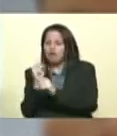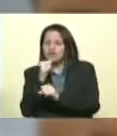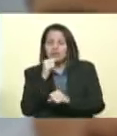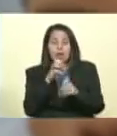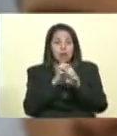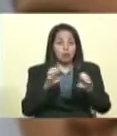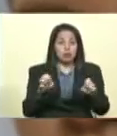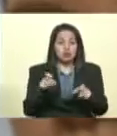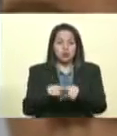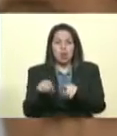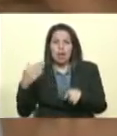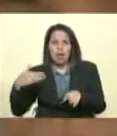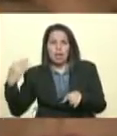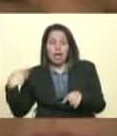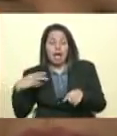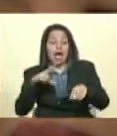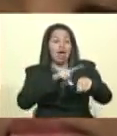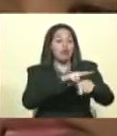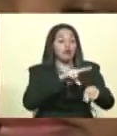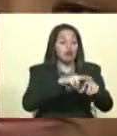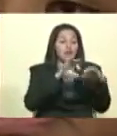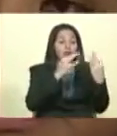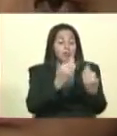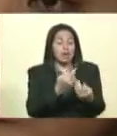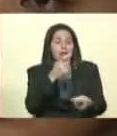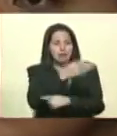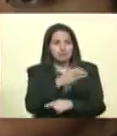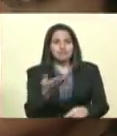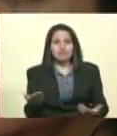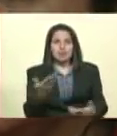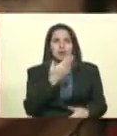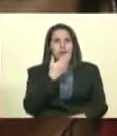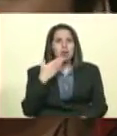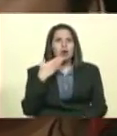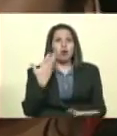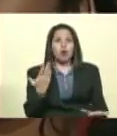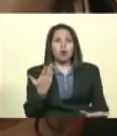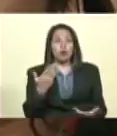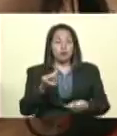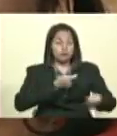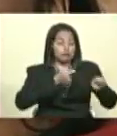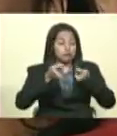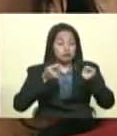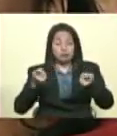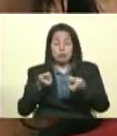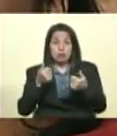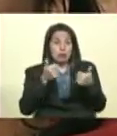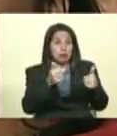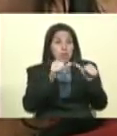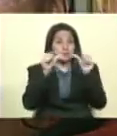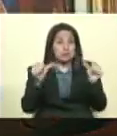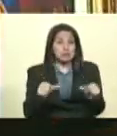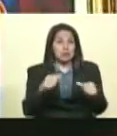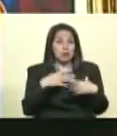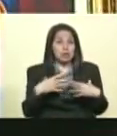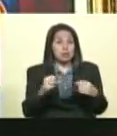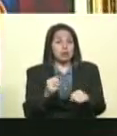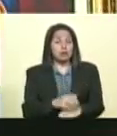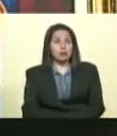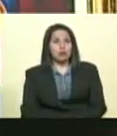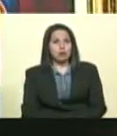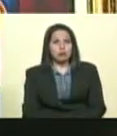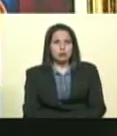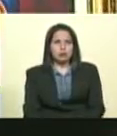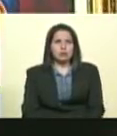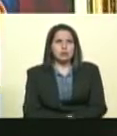educación, en tu médica de familia y en el sistema que vamos articulando, Luis López, que cualquier otra cosa. Y